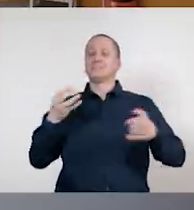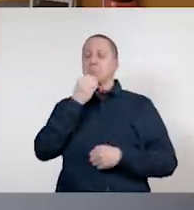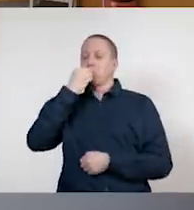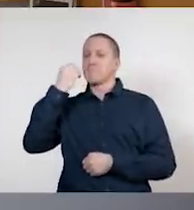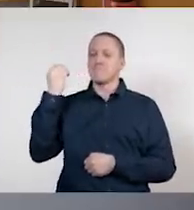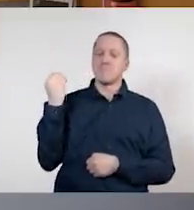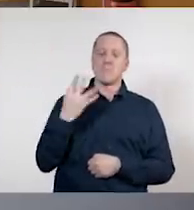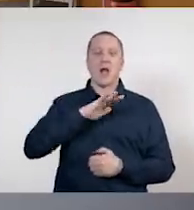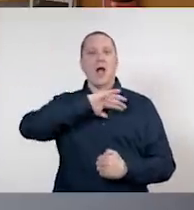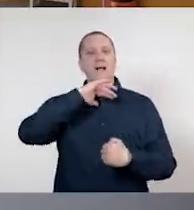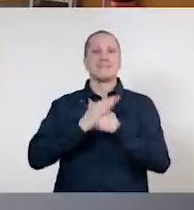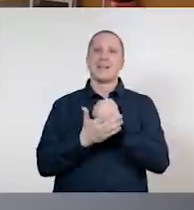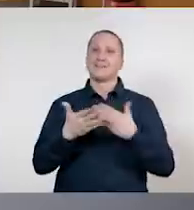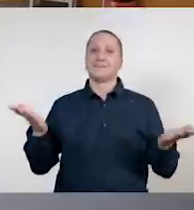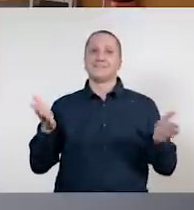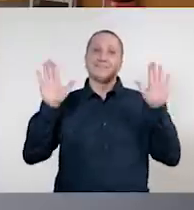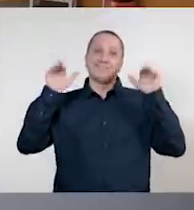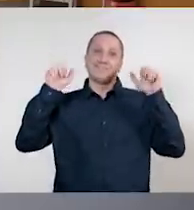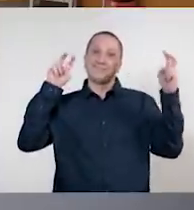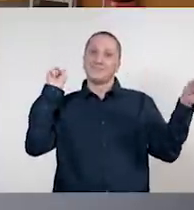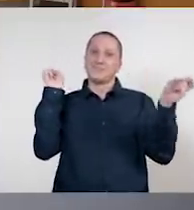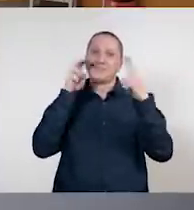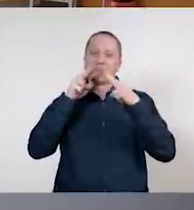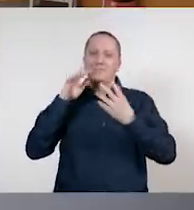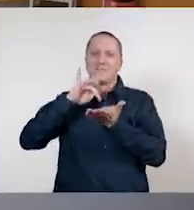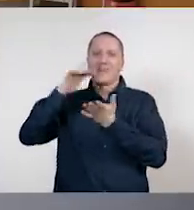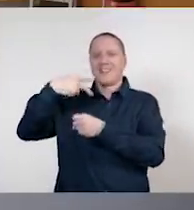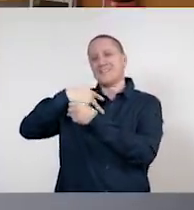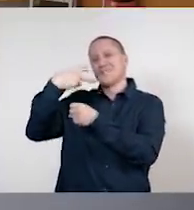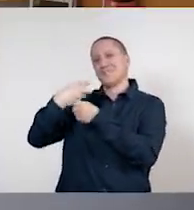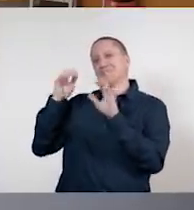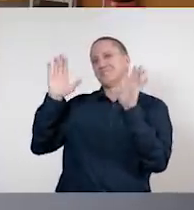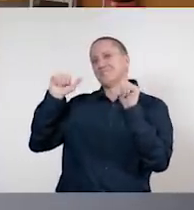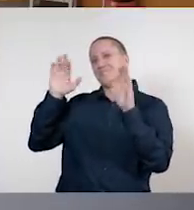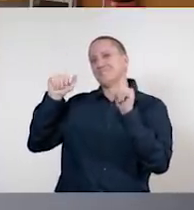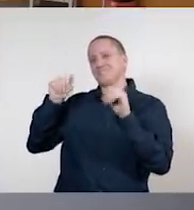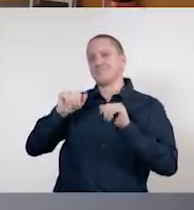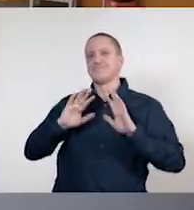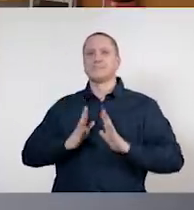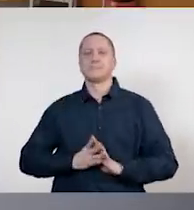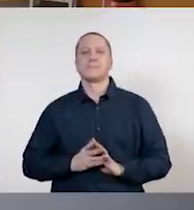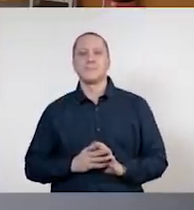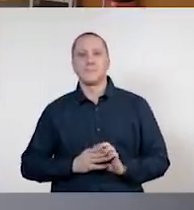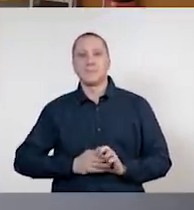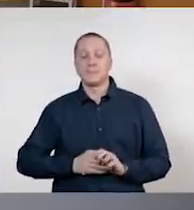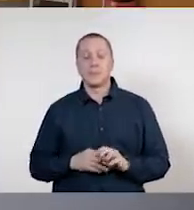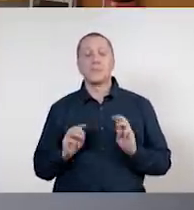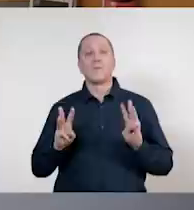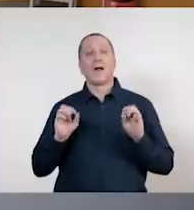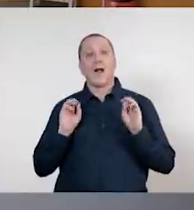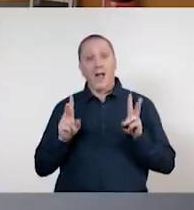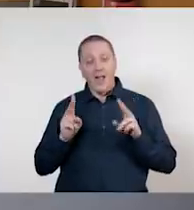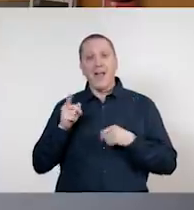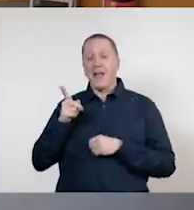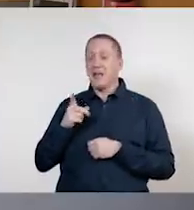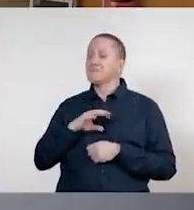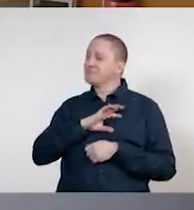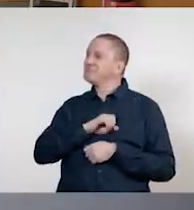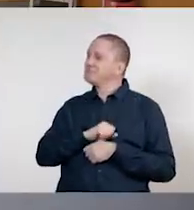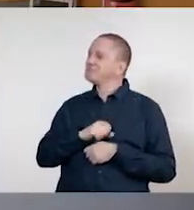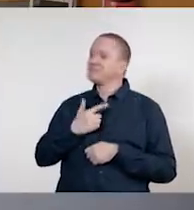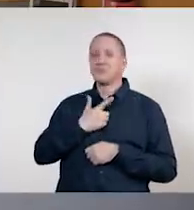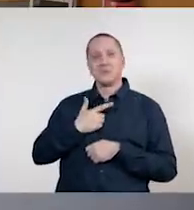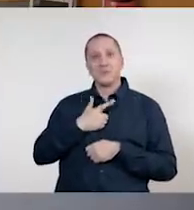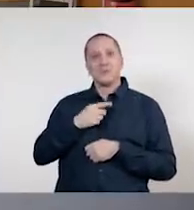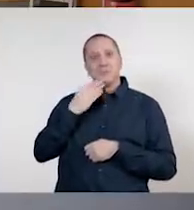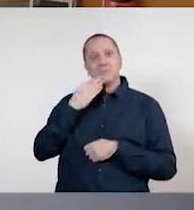cuento maravilloso se ha terminado. Nos vemos. Gracias a ustedes por invitarme. Nos vemos, chavos. Se portan bien. Wow, me encantó el cuento. ¿A